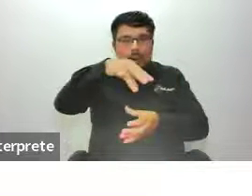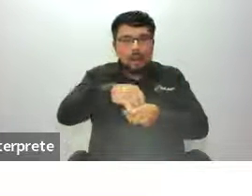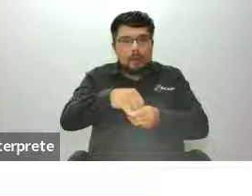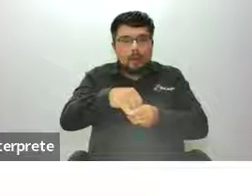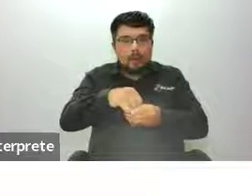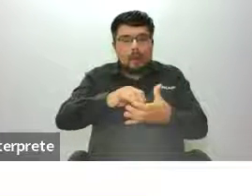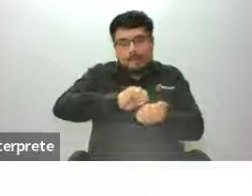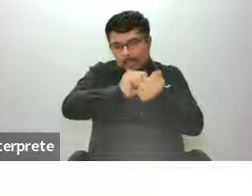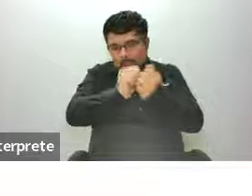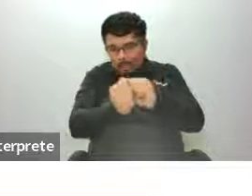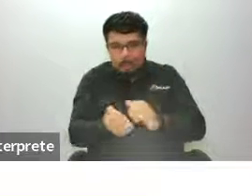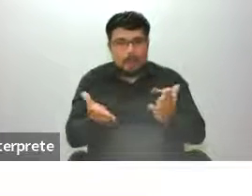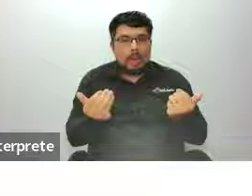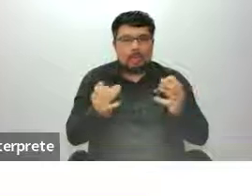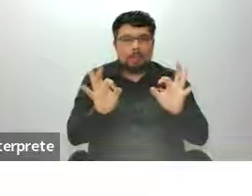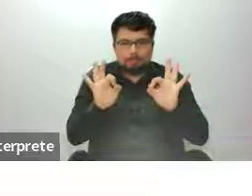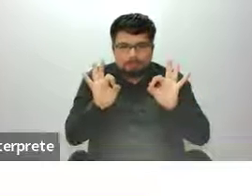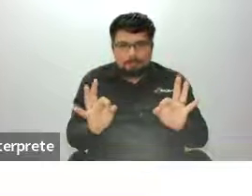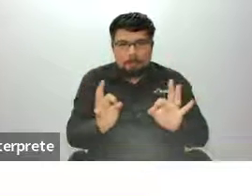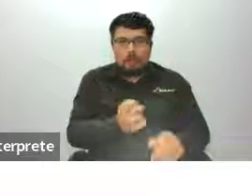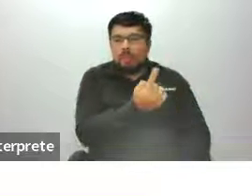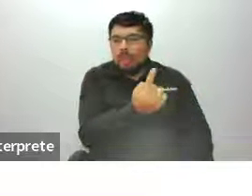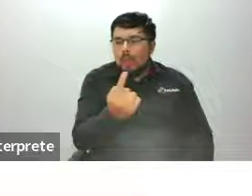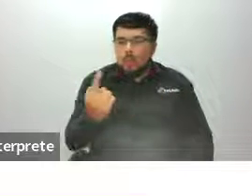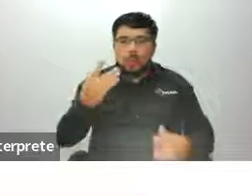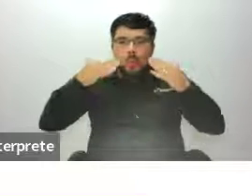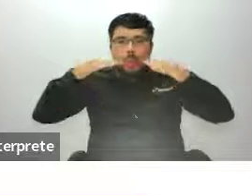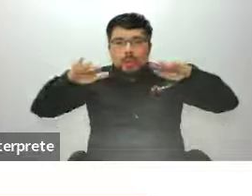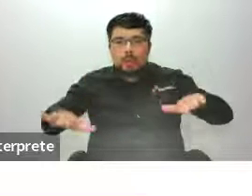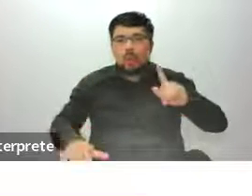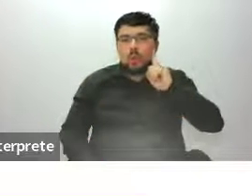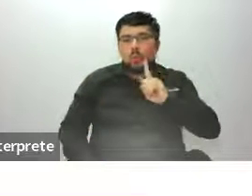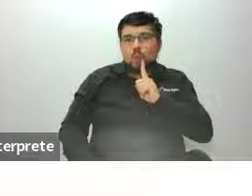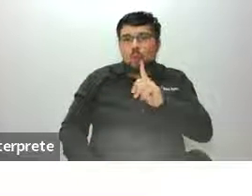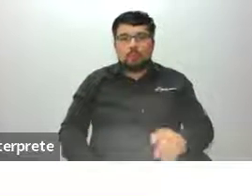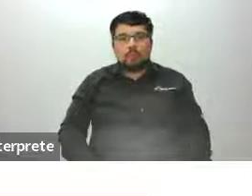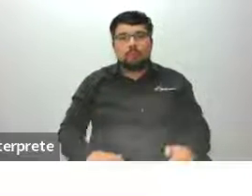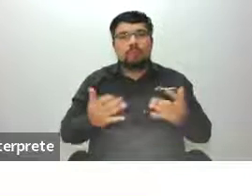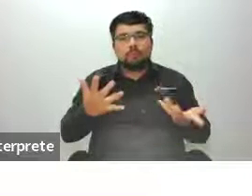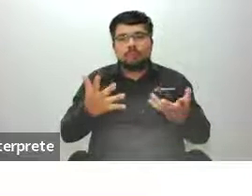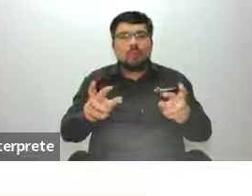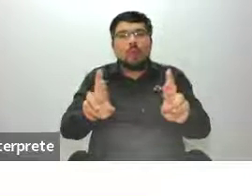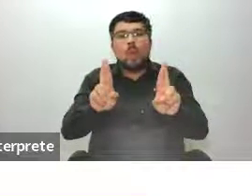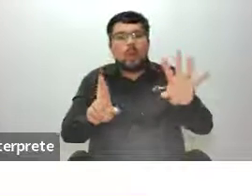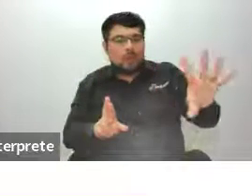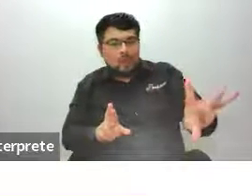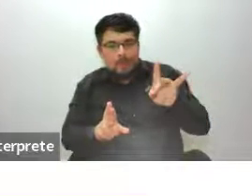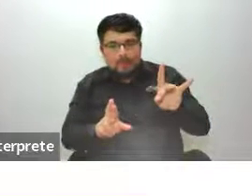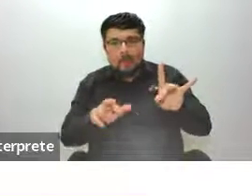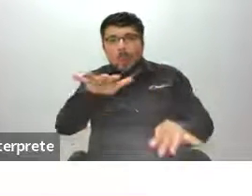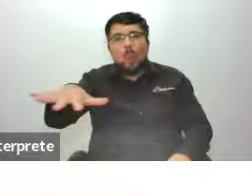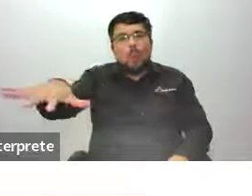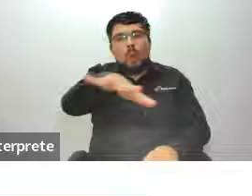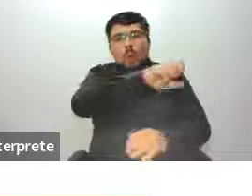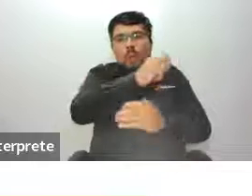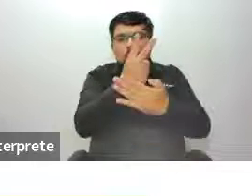de cada niño o niña sorda, optar por un entorno bilingüe donde haya exposiciones a la lengua